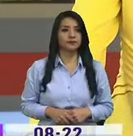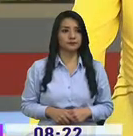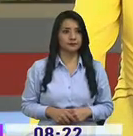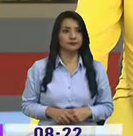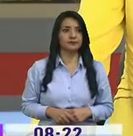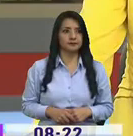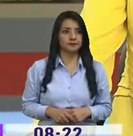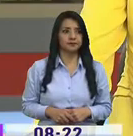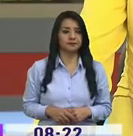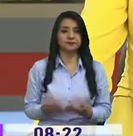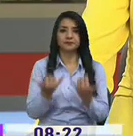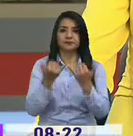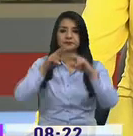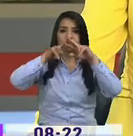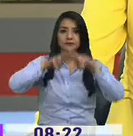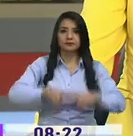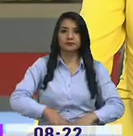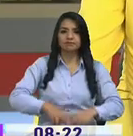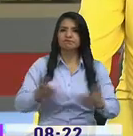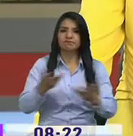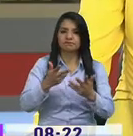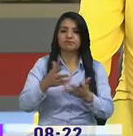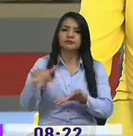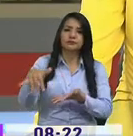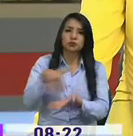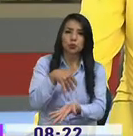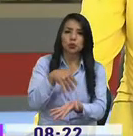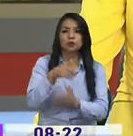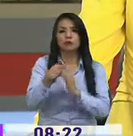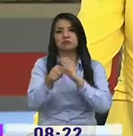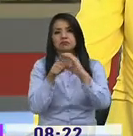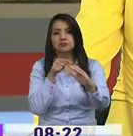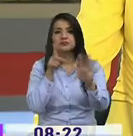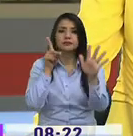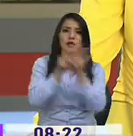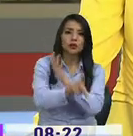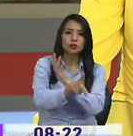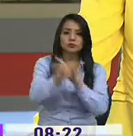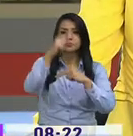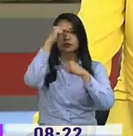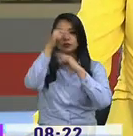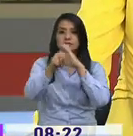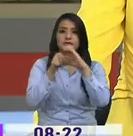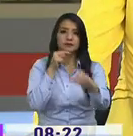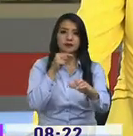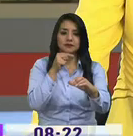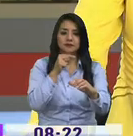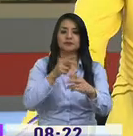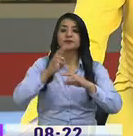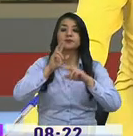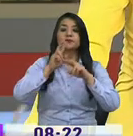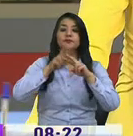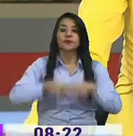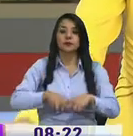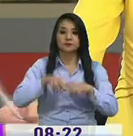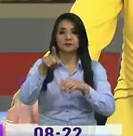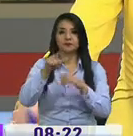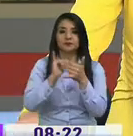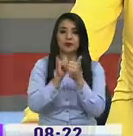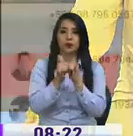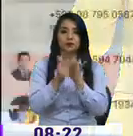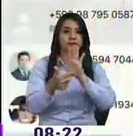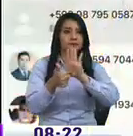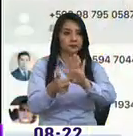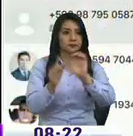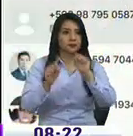Y es momento de revisar todas aquellas inquietudes, solicitudes, denuncias que usted nos ha enviado a través de nuestro WhatsApp. Así que, por favor, póngalo en